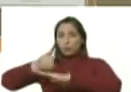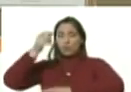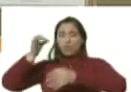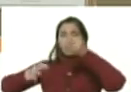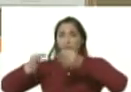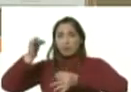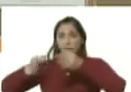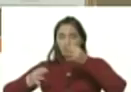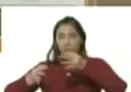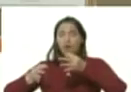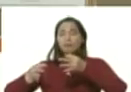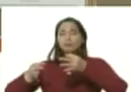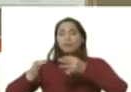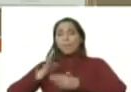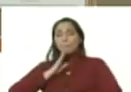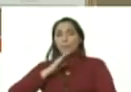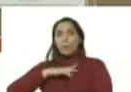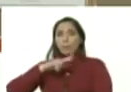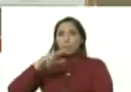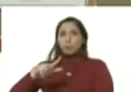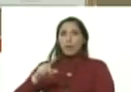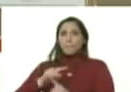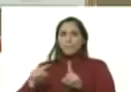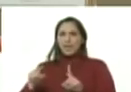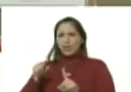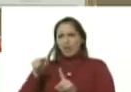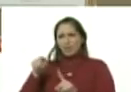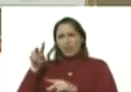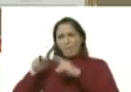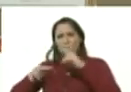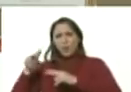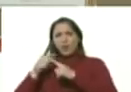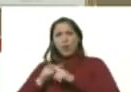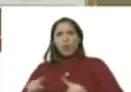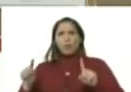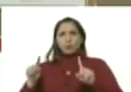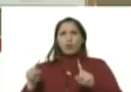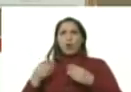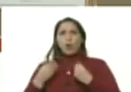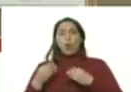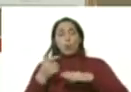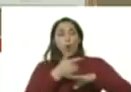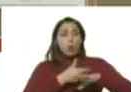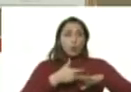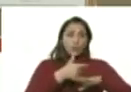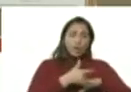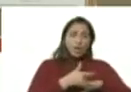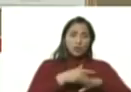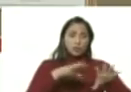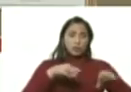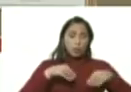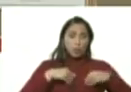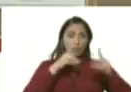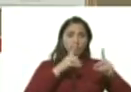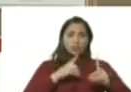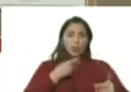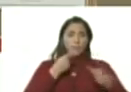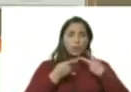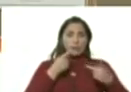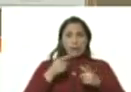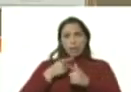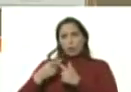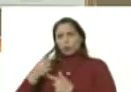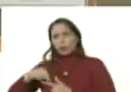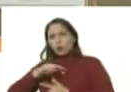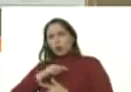Banco Portugués, entonces exponen otra cosa: como nuestro gobierno, dicen ellos, tomó una decisión política, entonces